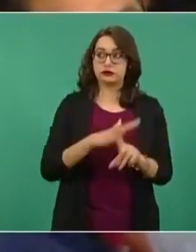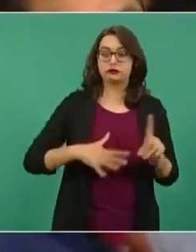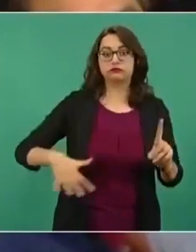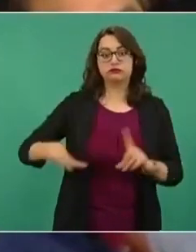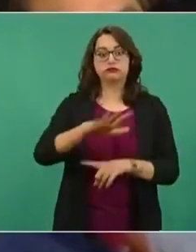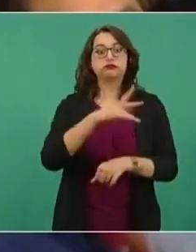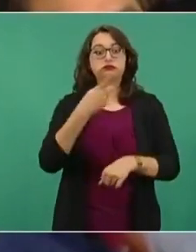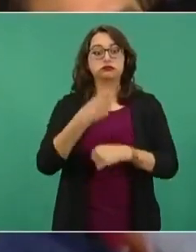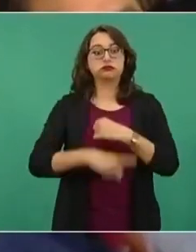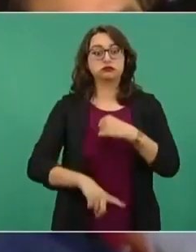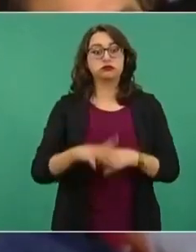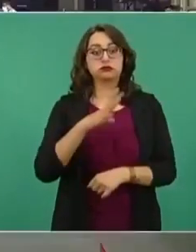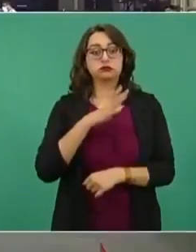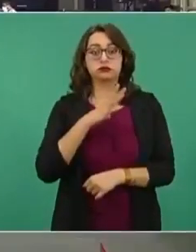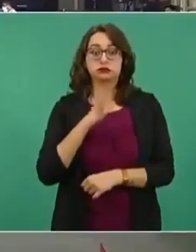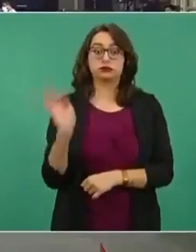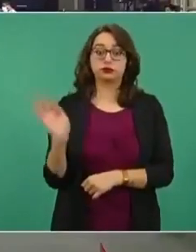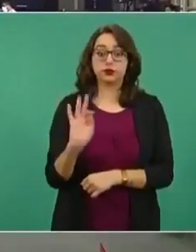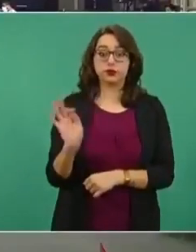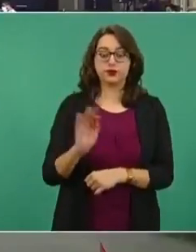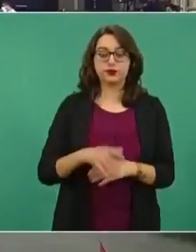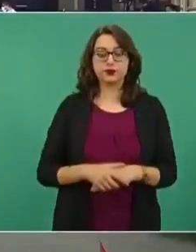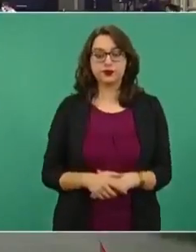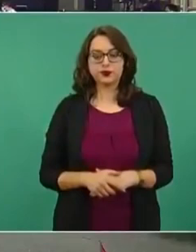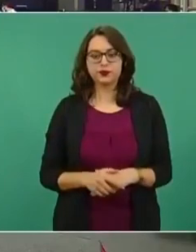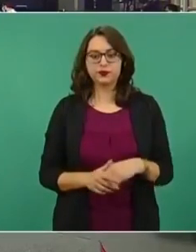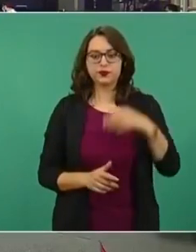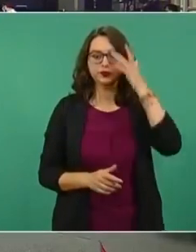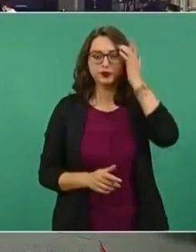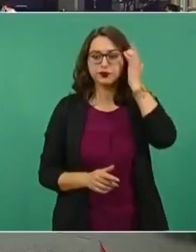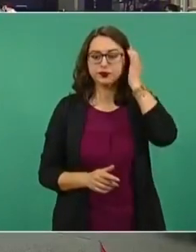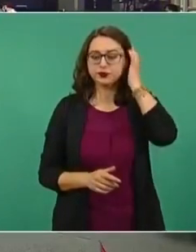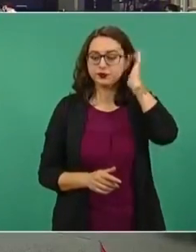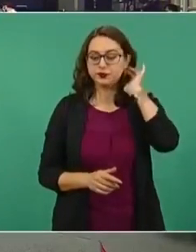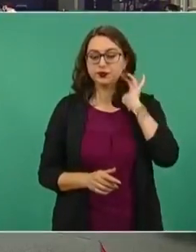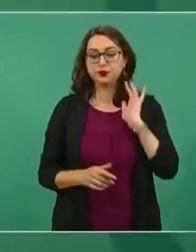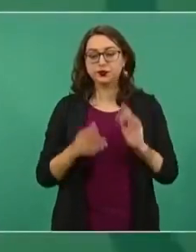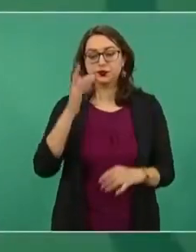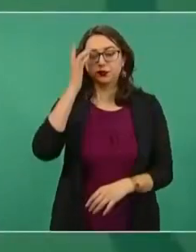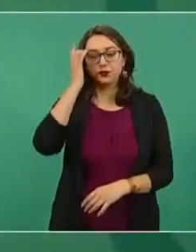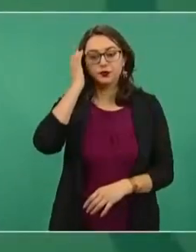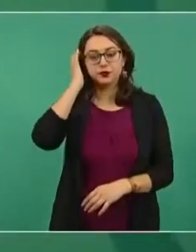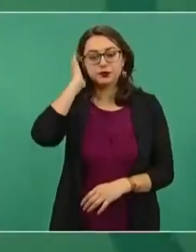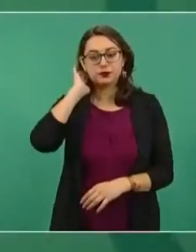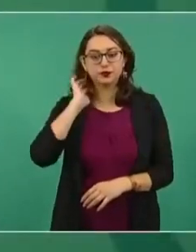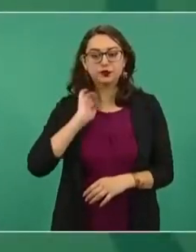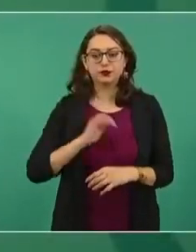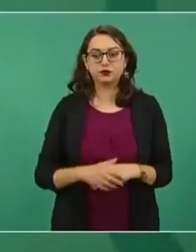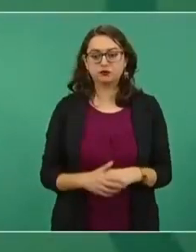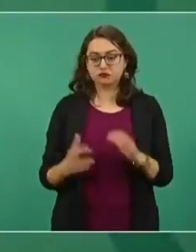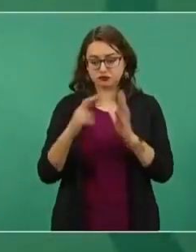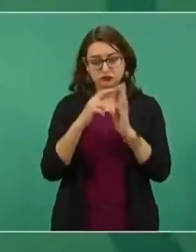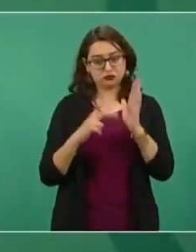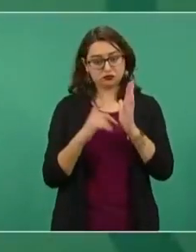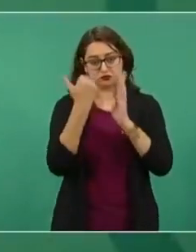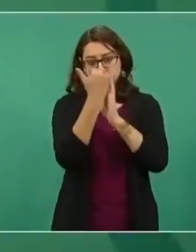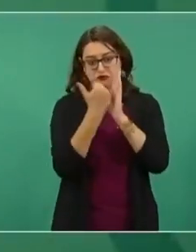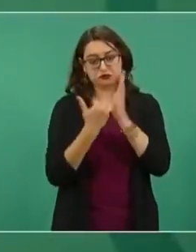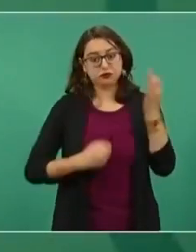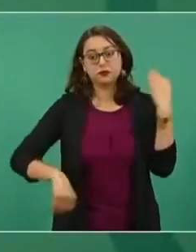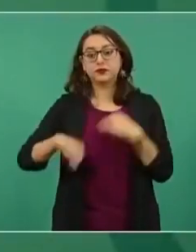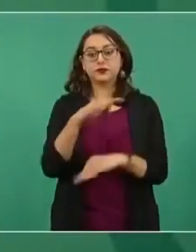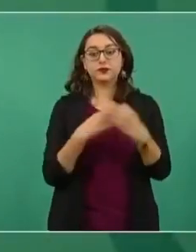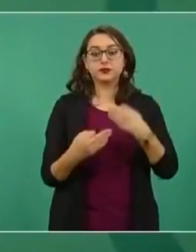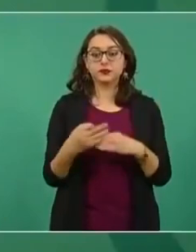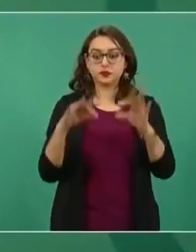Quintana Roo, en lo que el mandatario Andrés Manuel López Obrador agradeció el apoyo recibido por los ejidatarios originarios